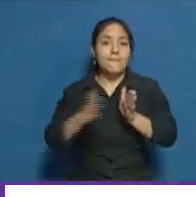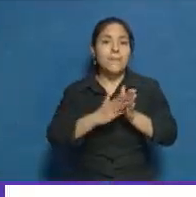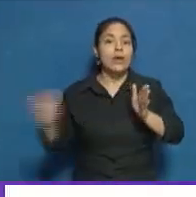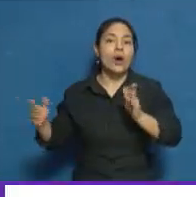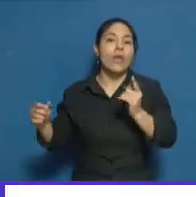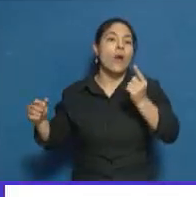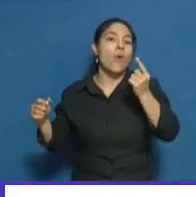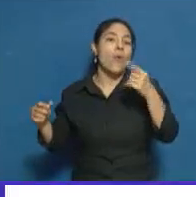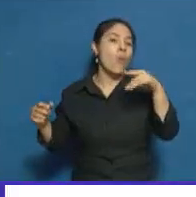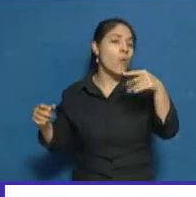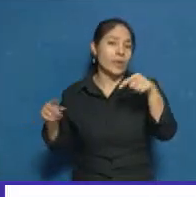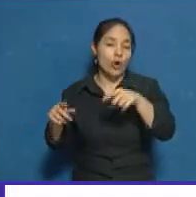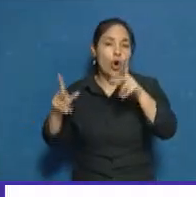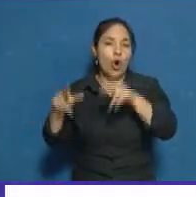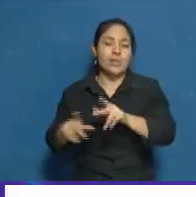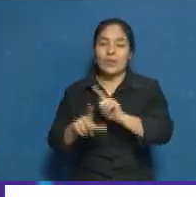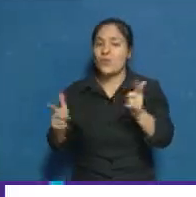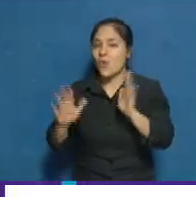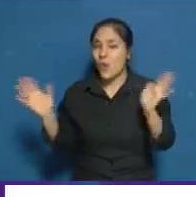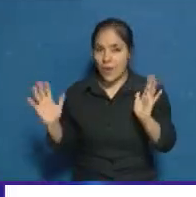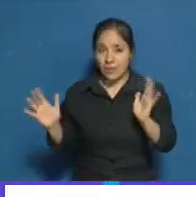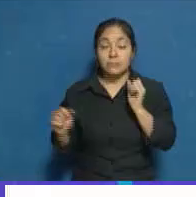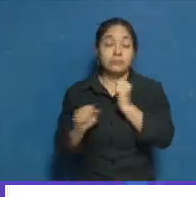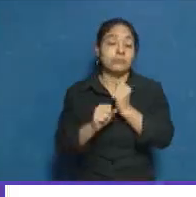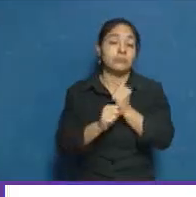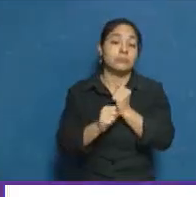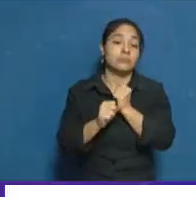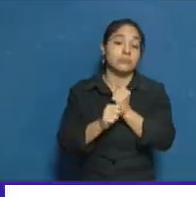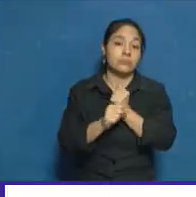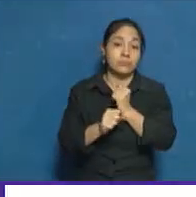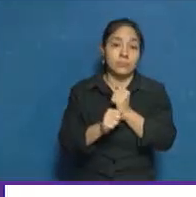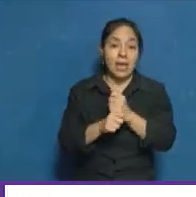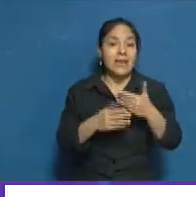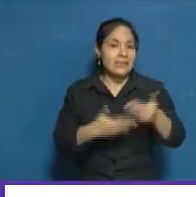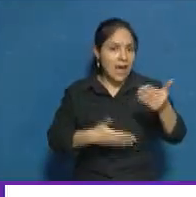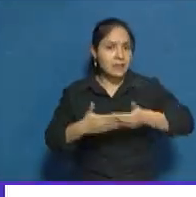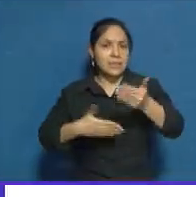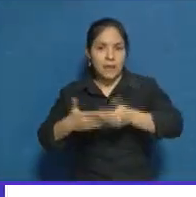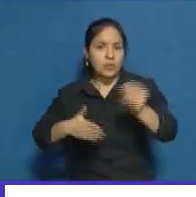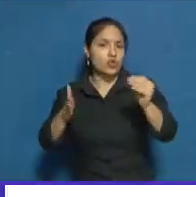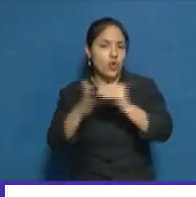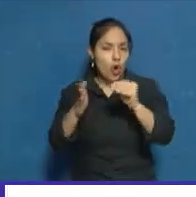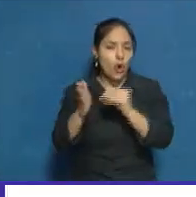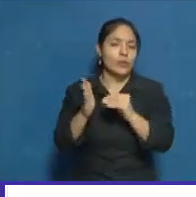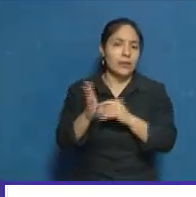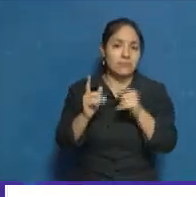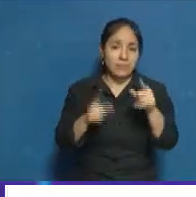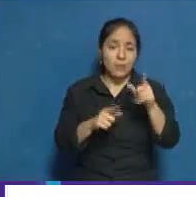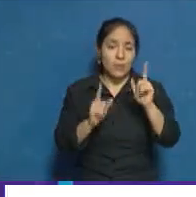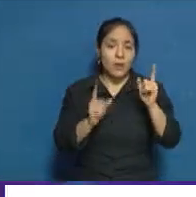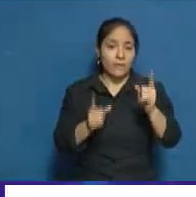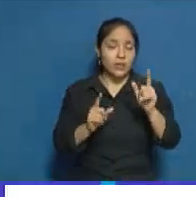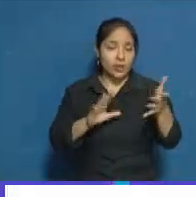hay cortes, se va a trabajar con todas las evaluaciones y las notas que los docentes están